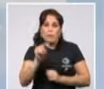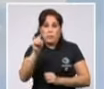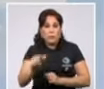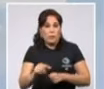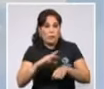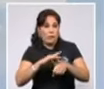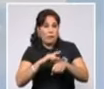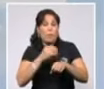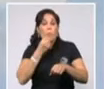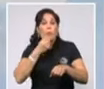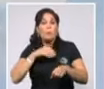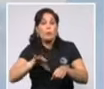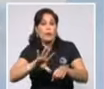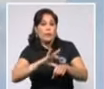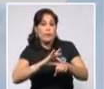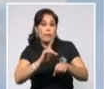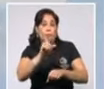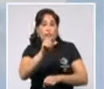sospechosos